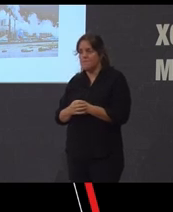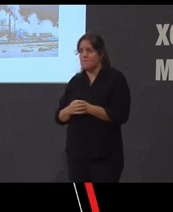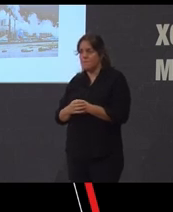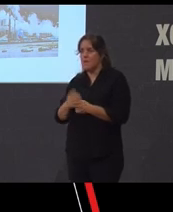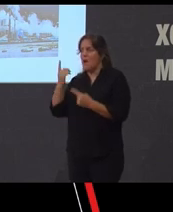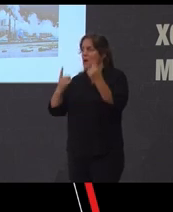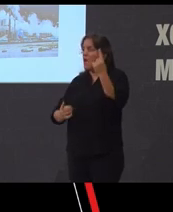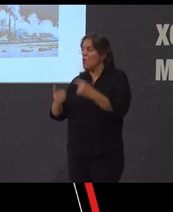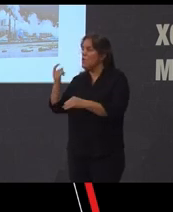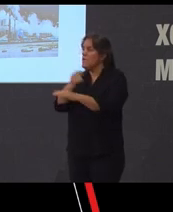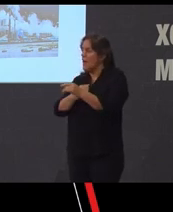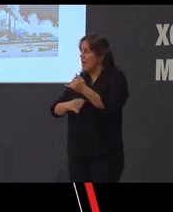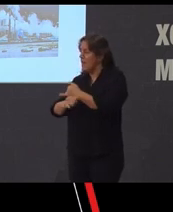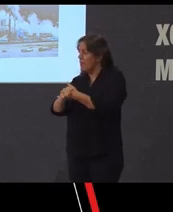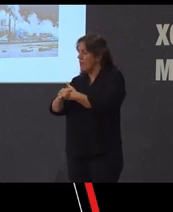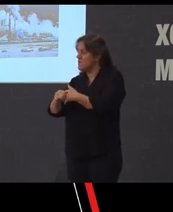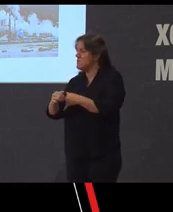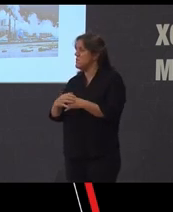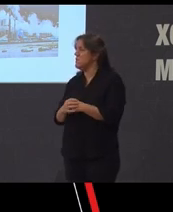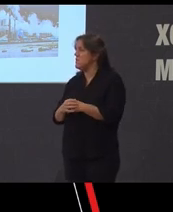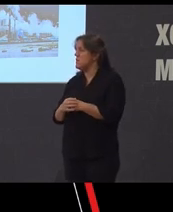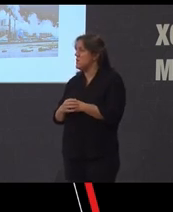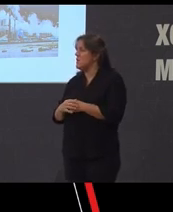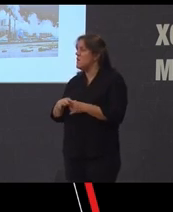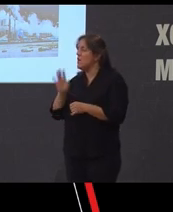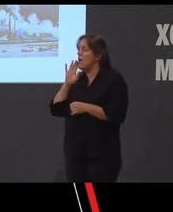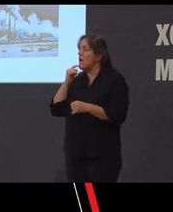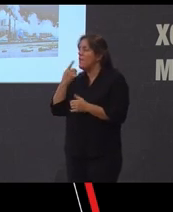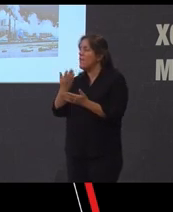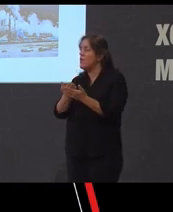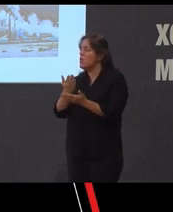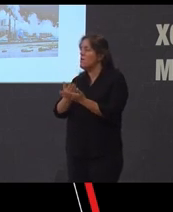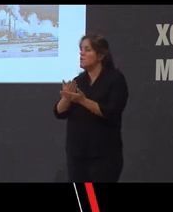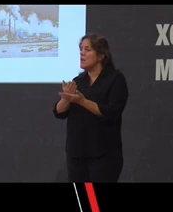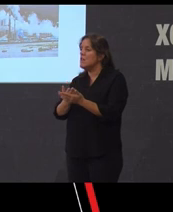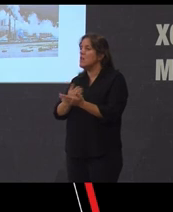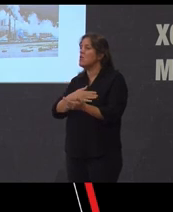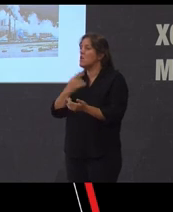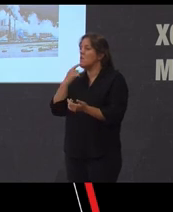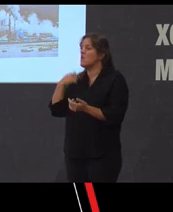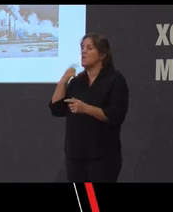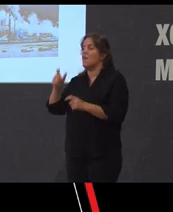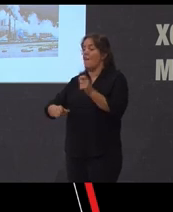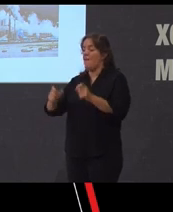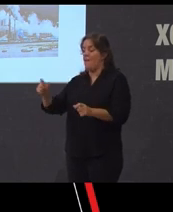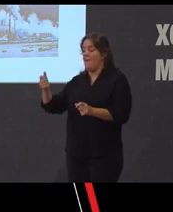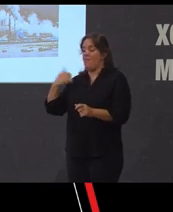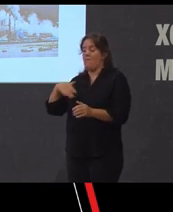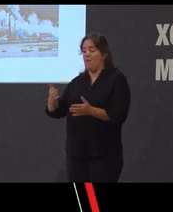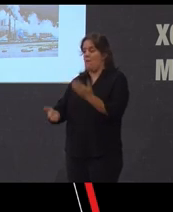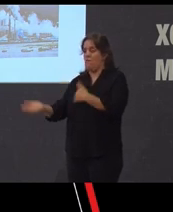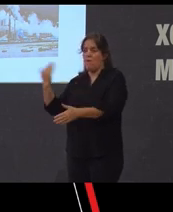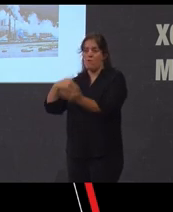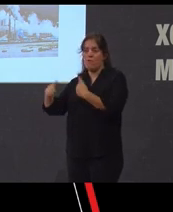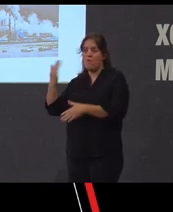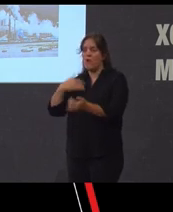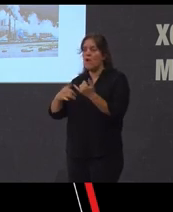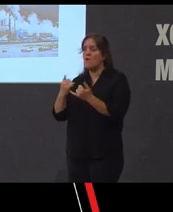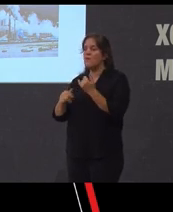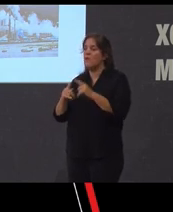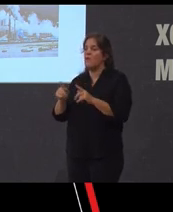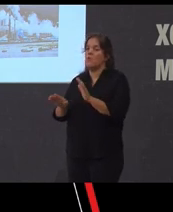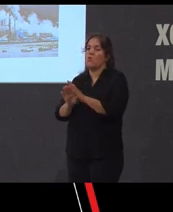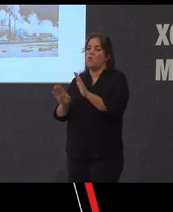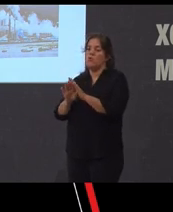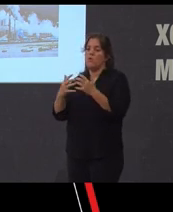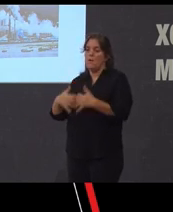Algúnas delas resultaron feridas e, como din aquí na documentación, desarmada a oposición popular, o dragado realizouse sen sufrir máis